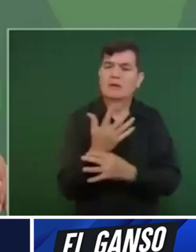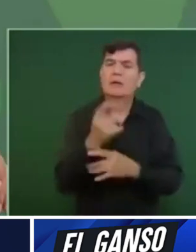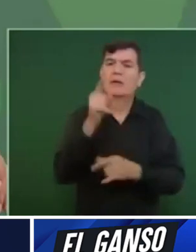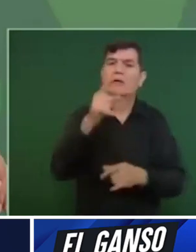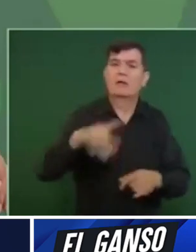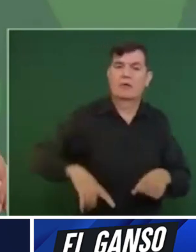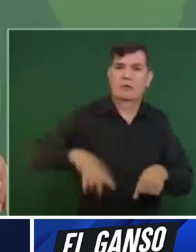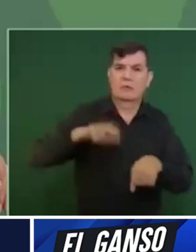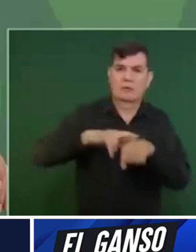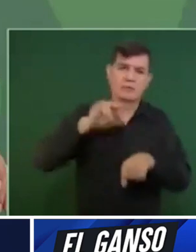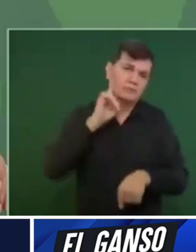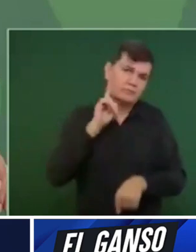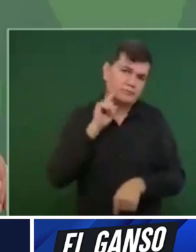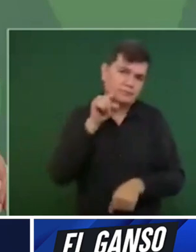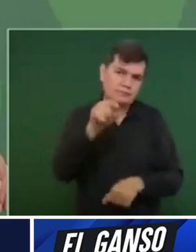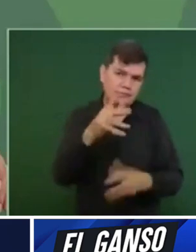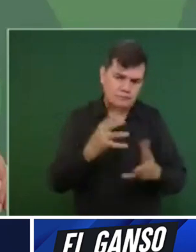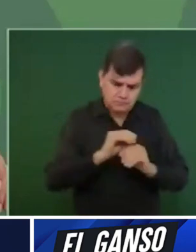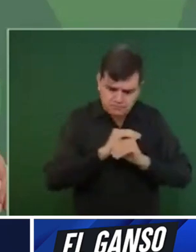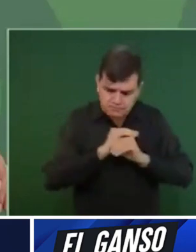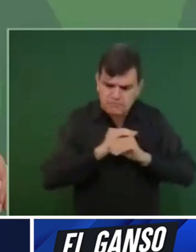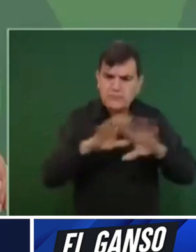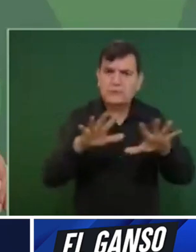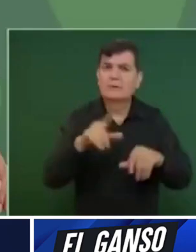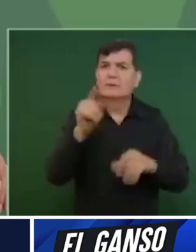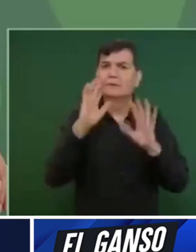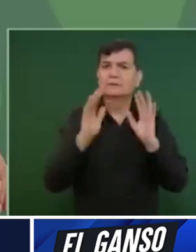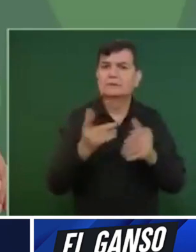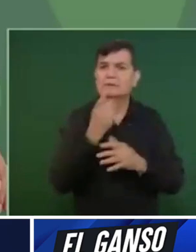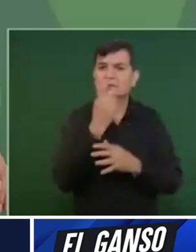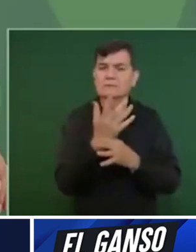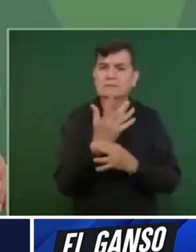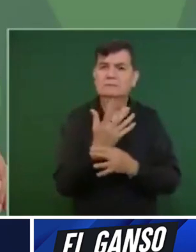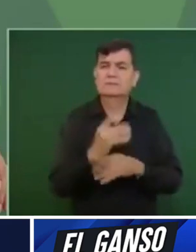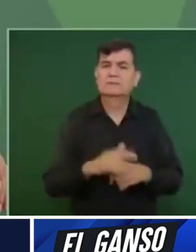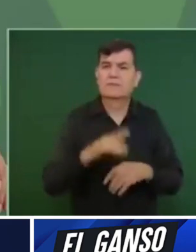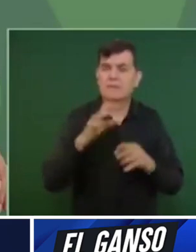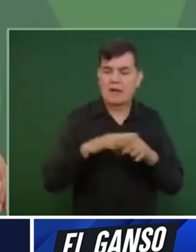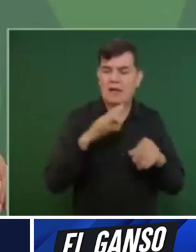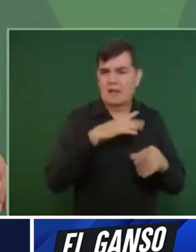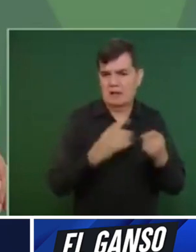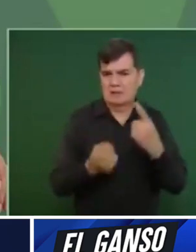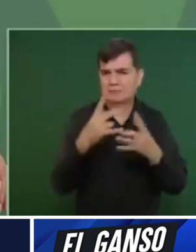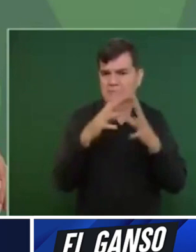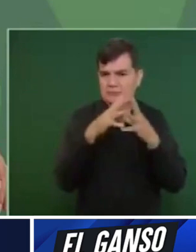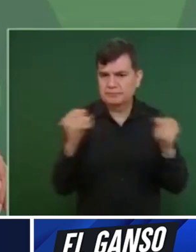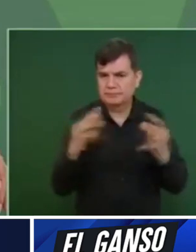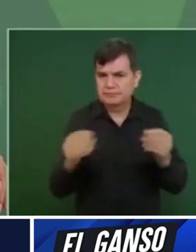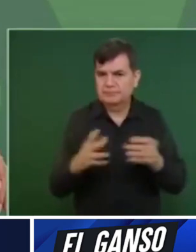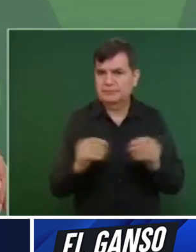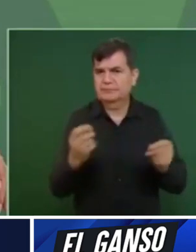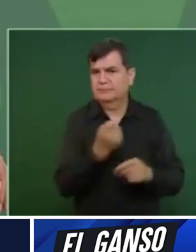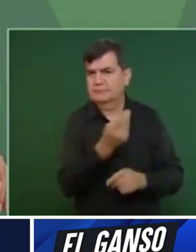la gobernadora, de que hay desaparecidos.